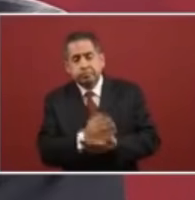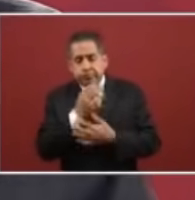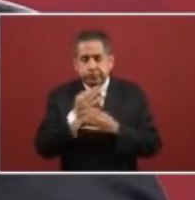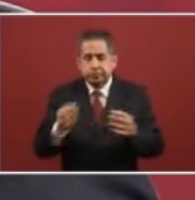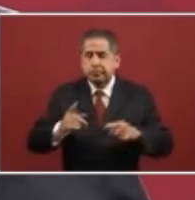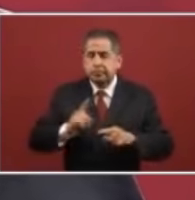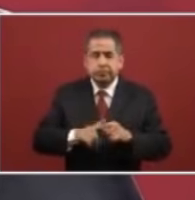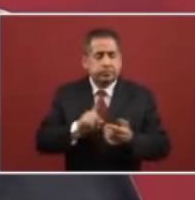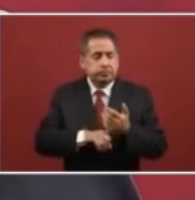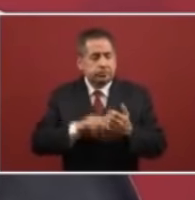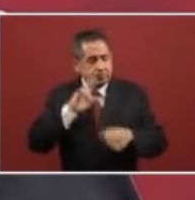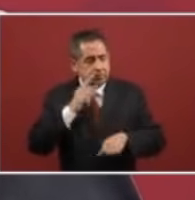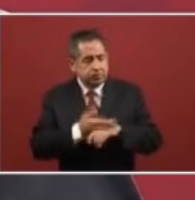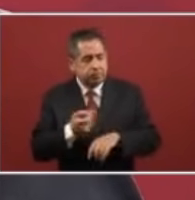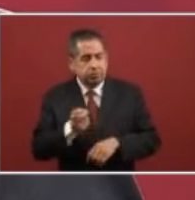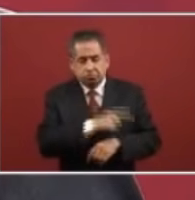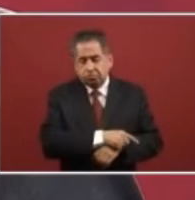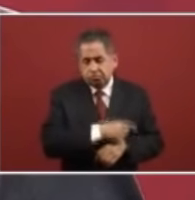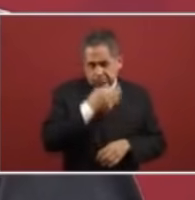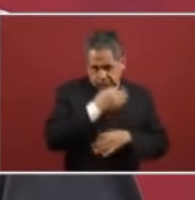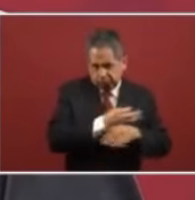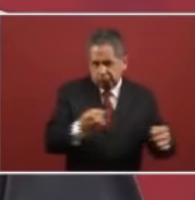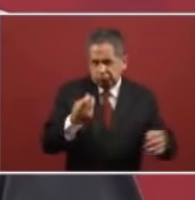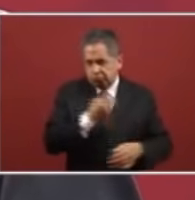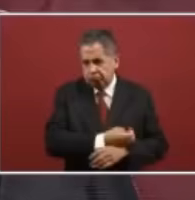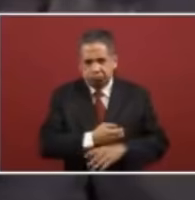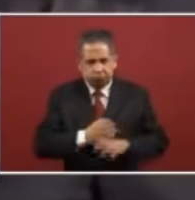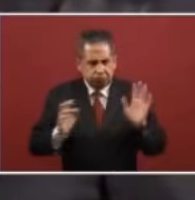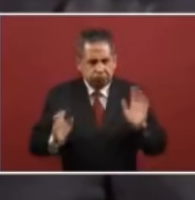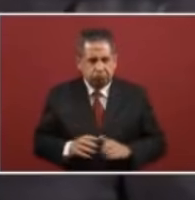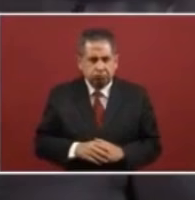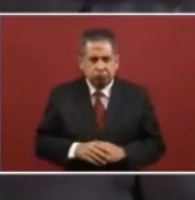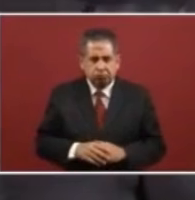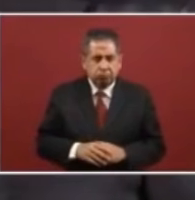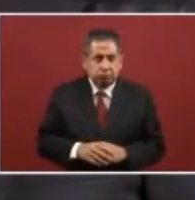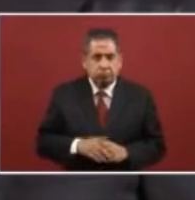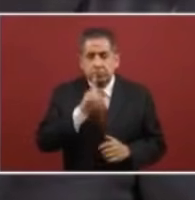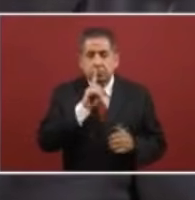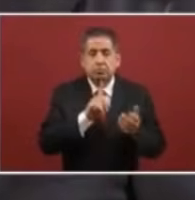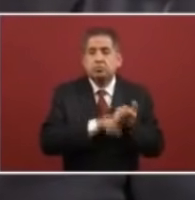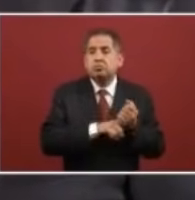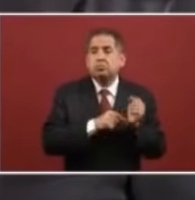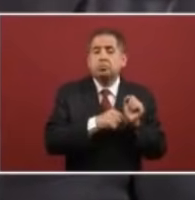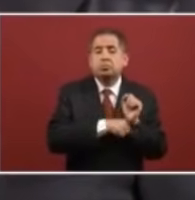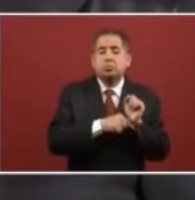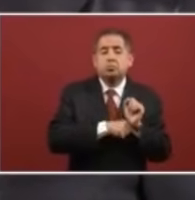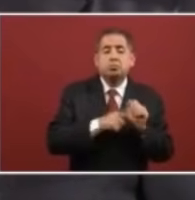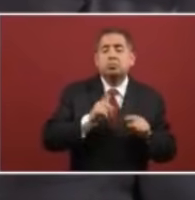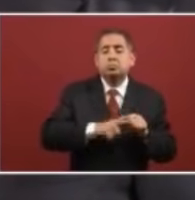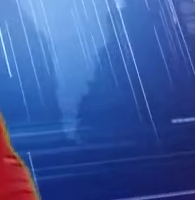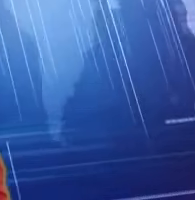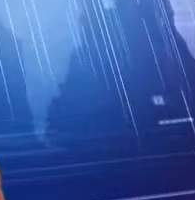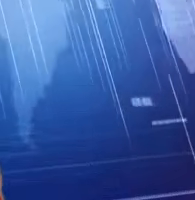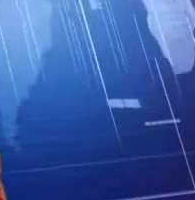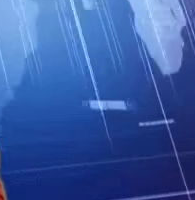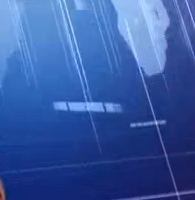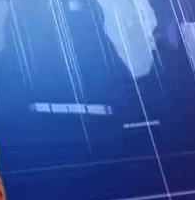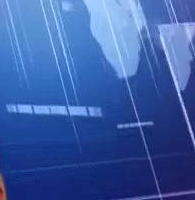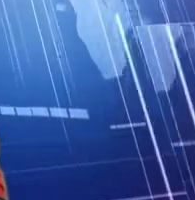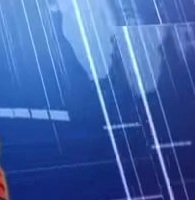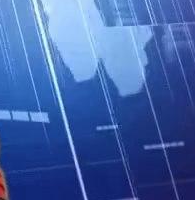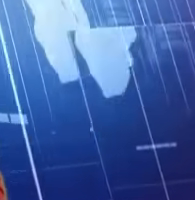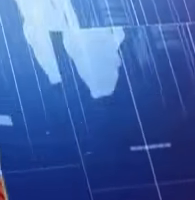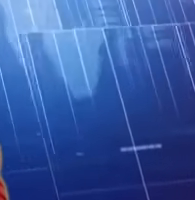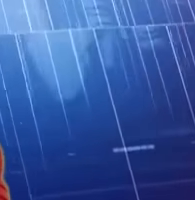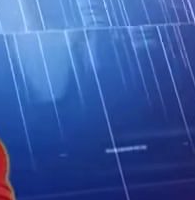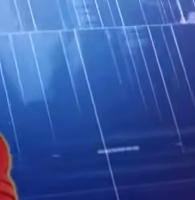quiénes son los responsables. O sea, no iban a quedar en el anonimato. También Obrador